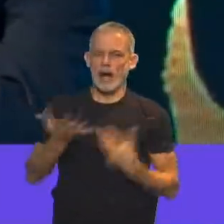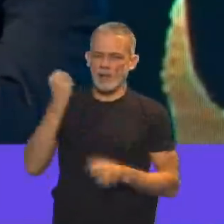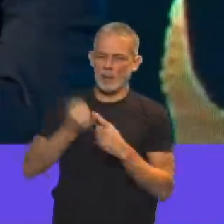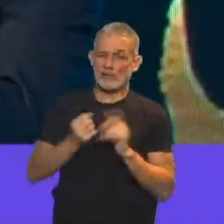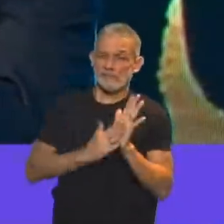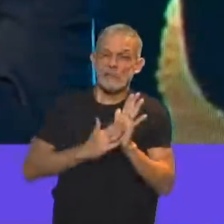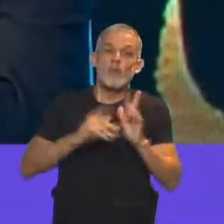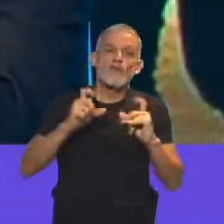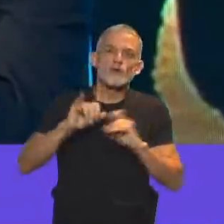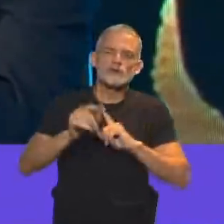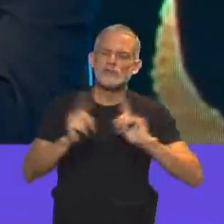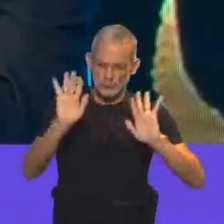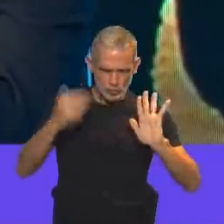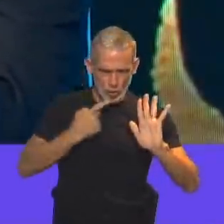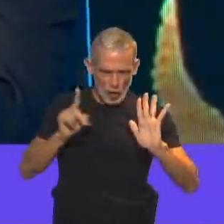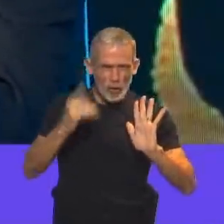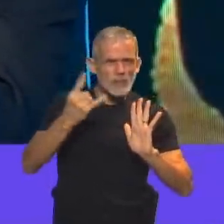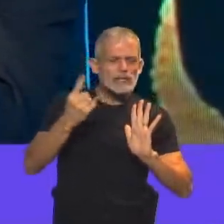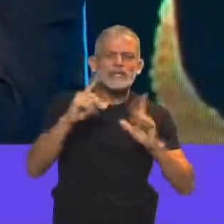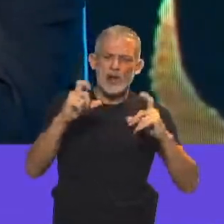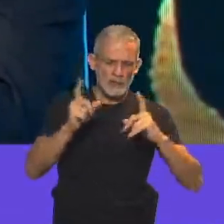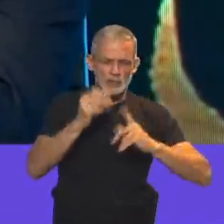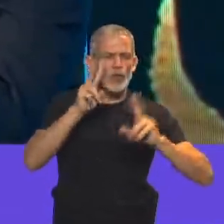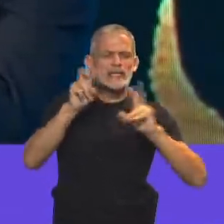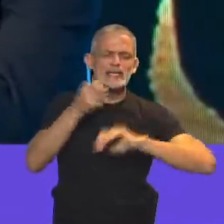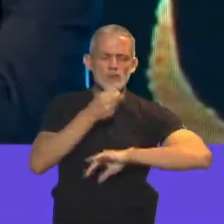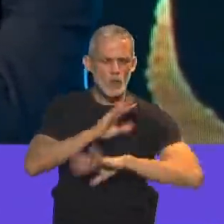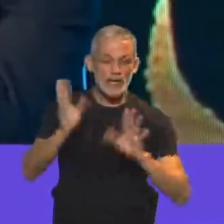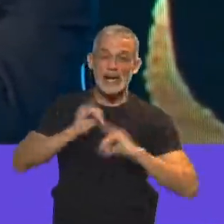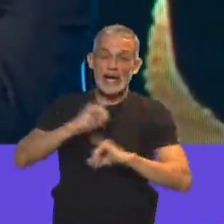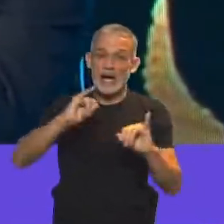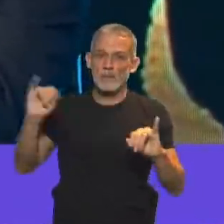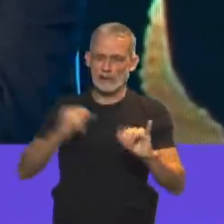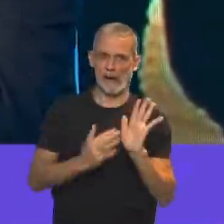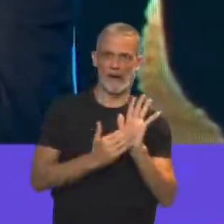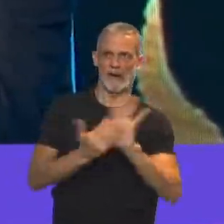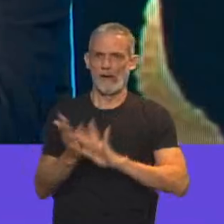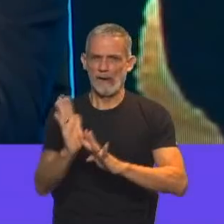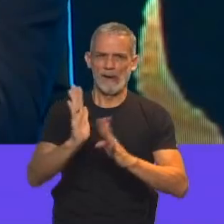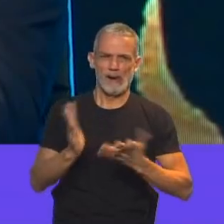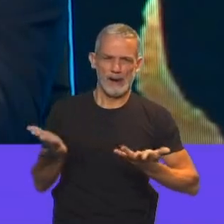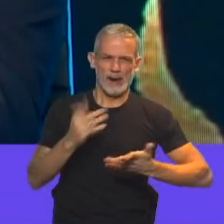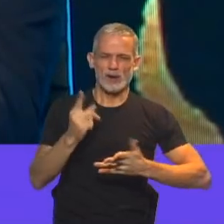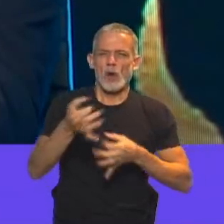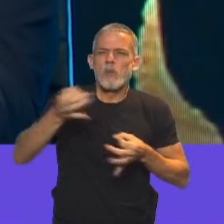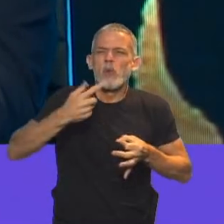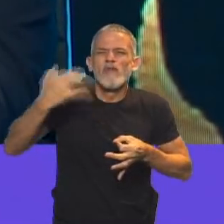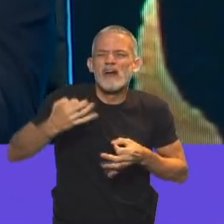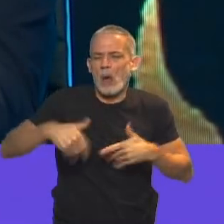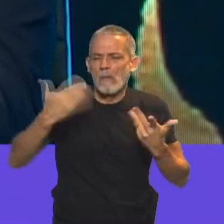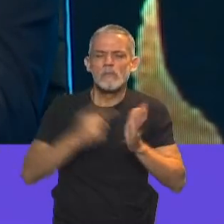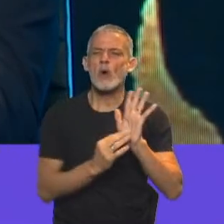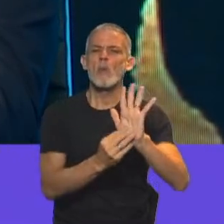veracidad que no no no hablo este tema en particular cualquier tema en campaña a veces no es tan importante la veracidad de las